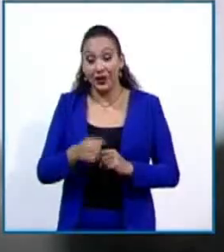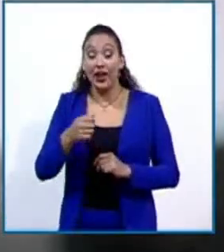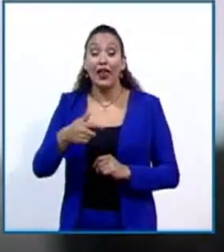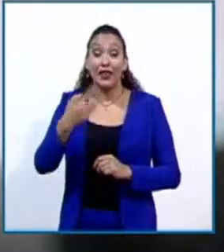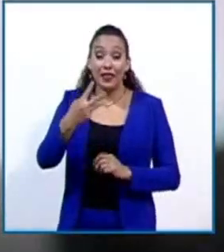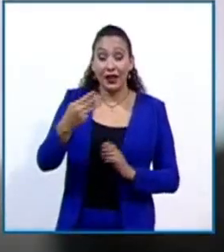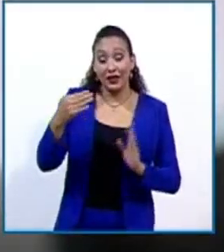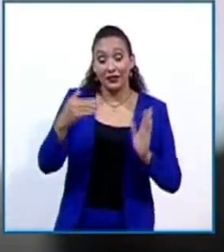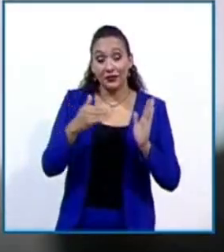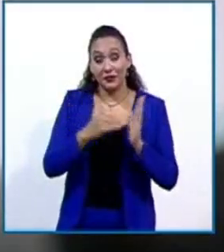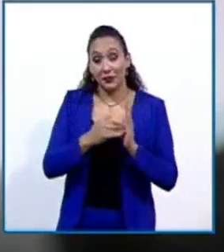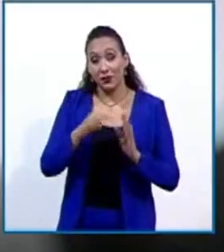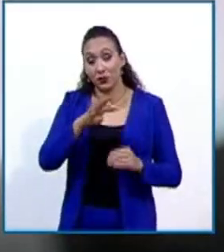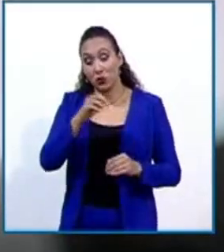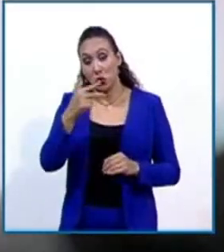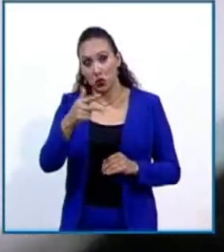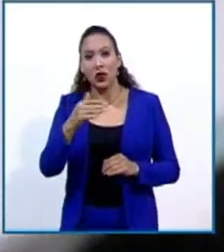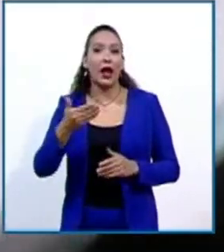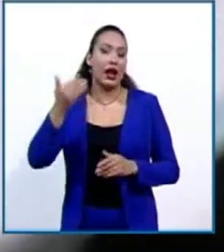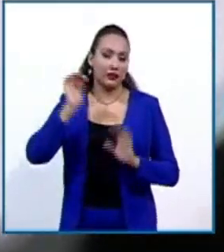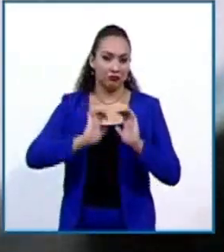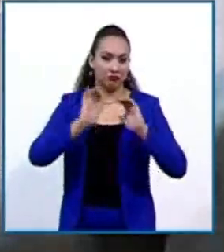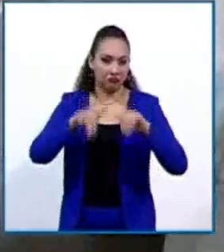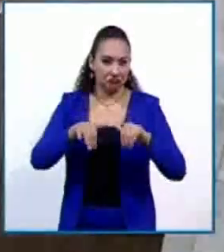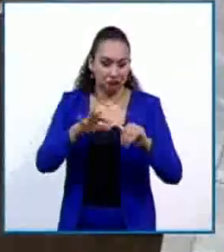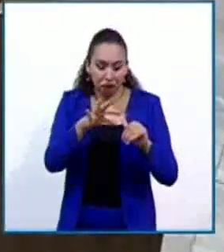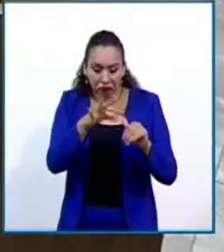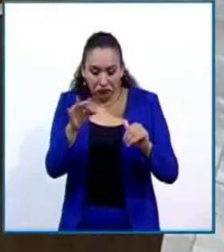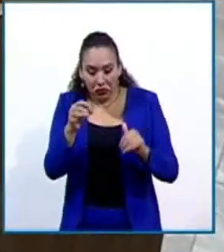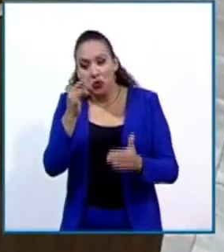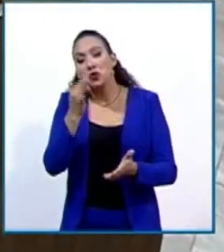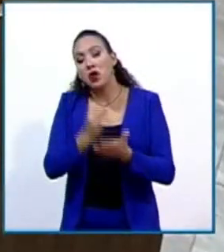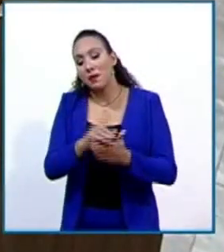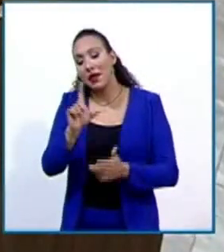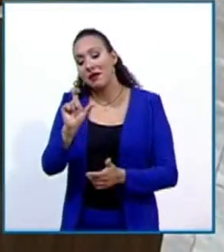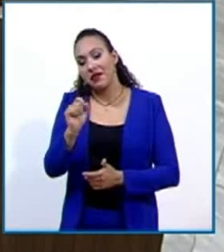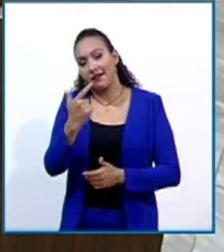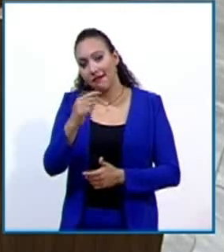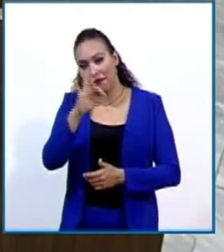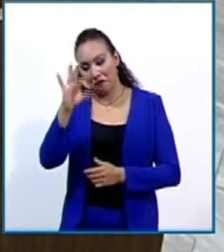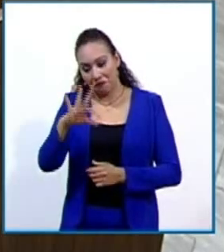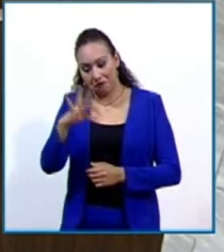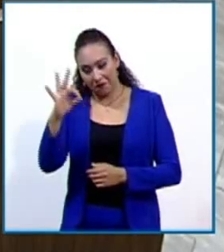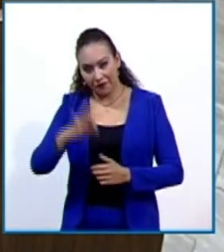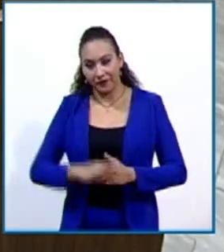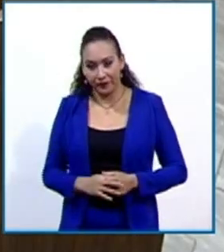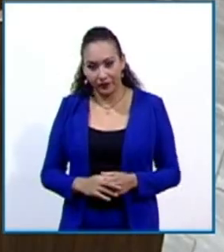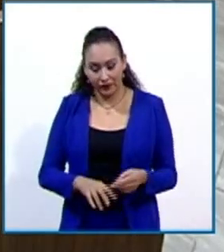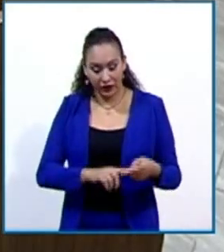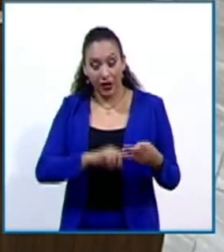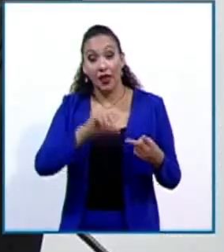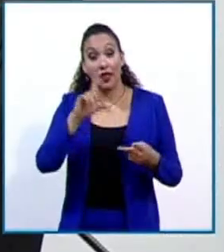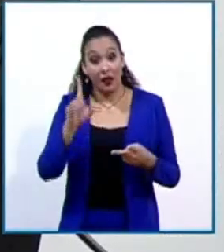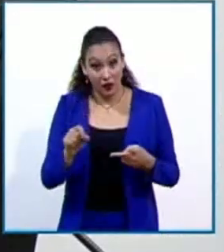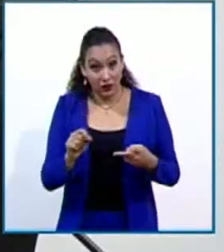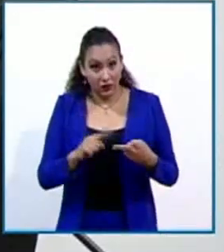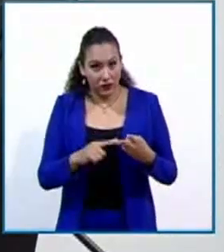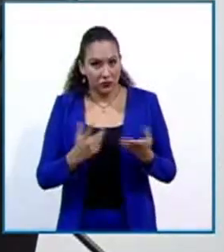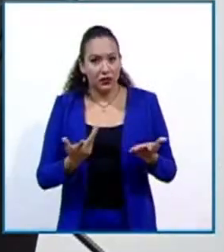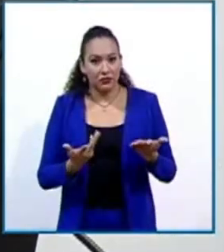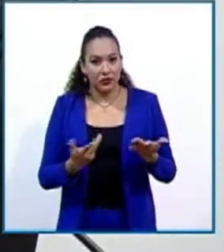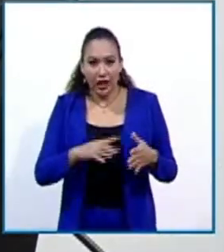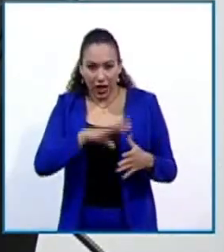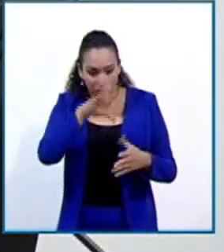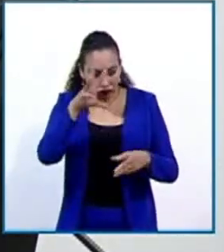se registraron originalmente, lo que equivale a solo el 27%. El siguiente paso será definir un listado con